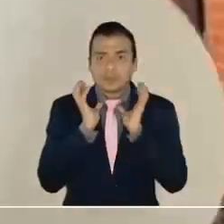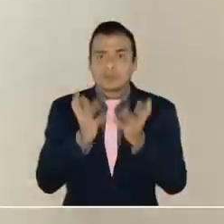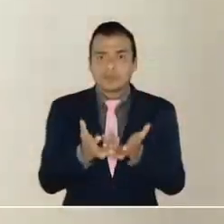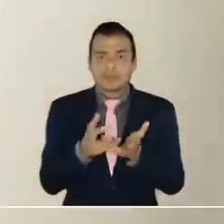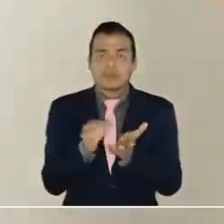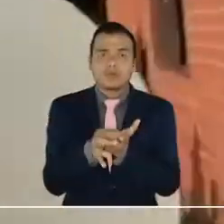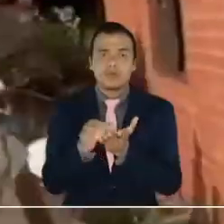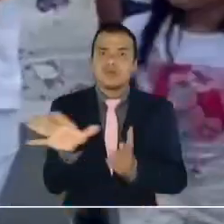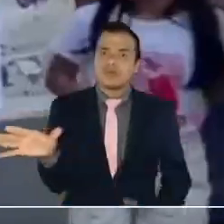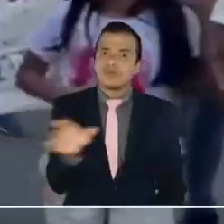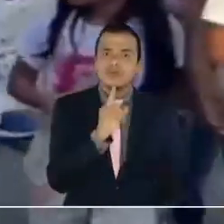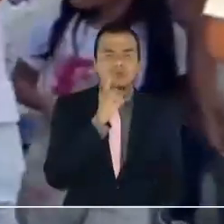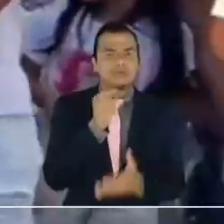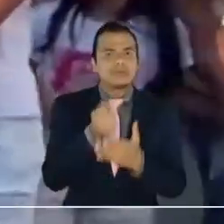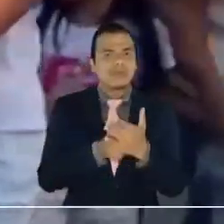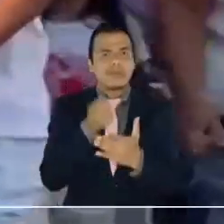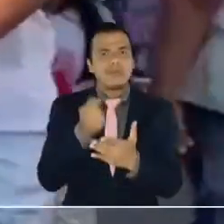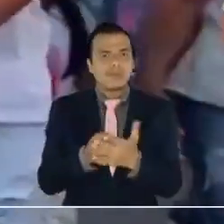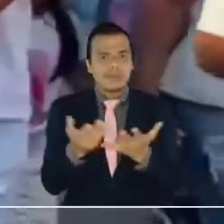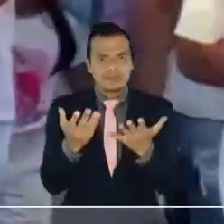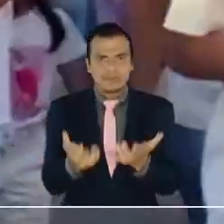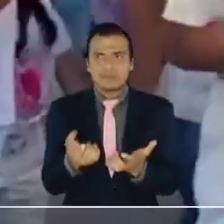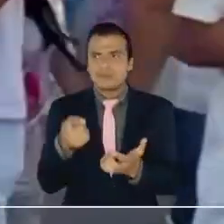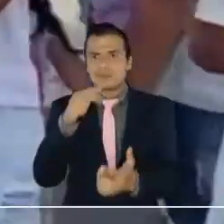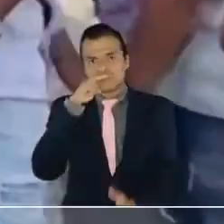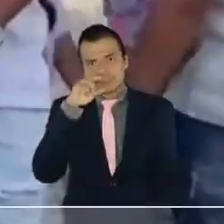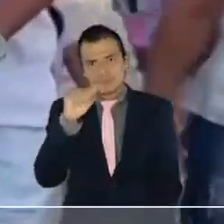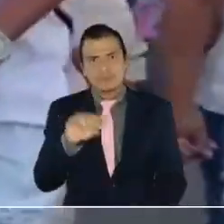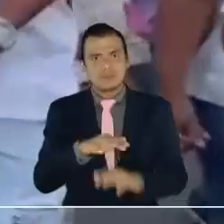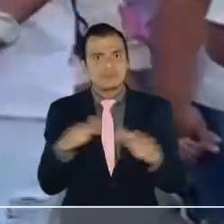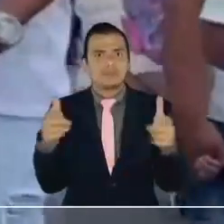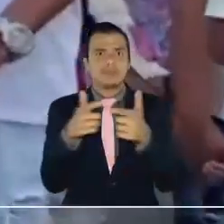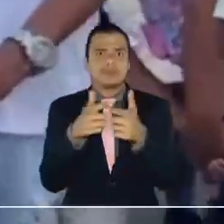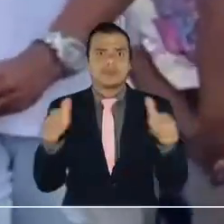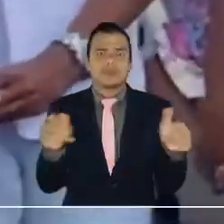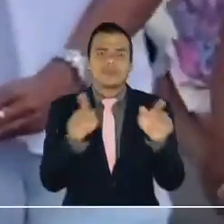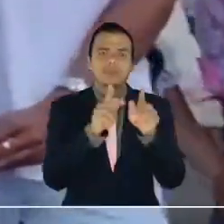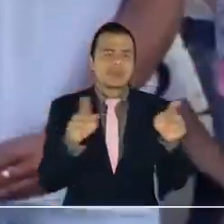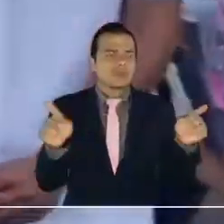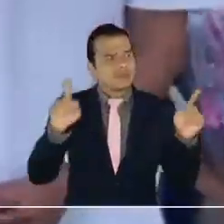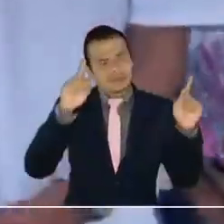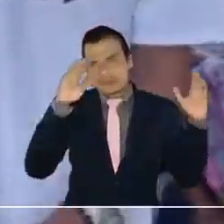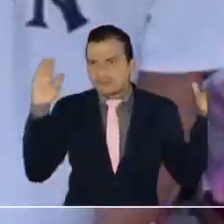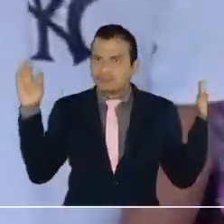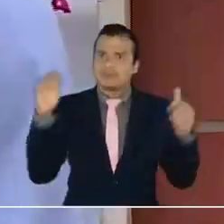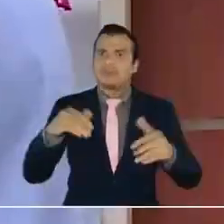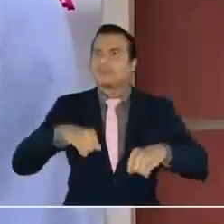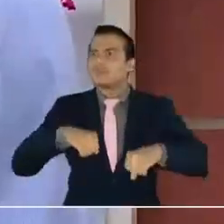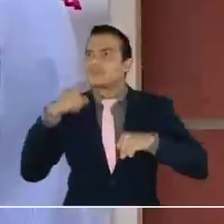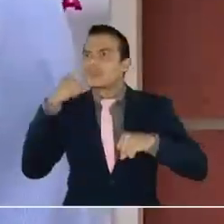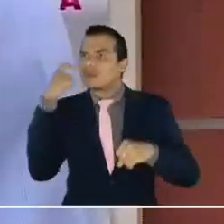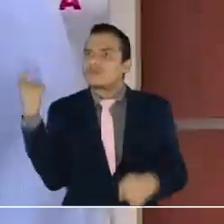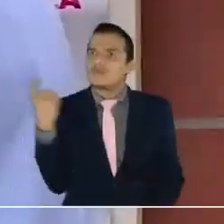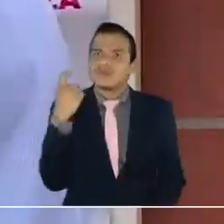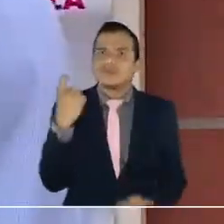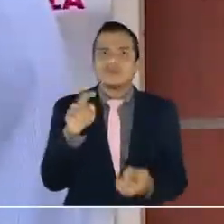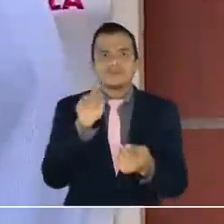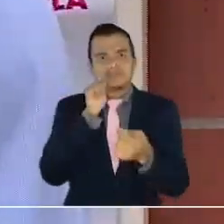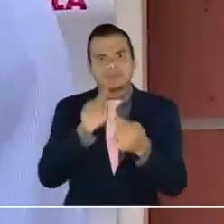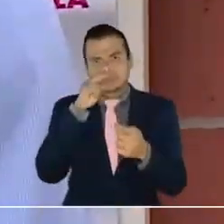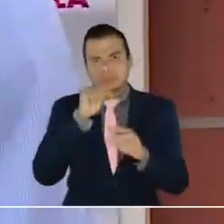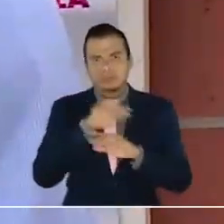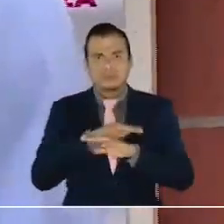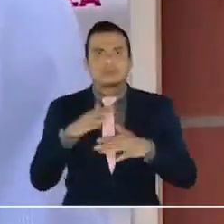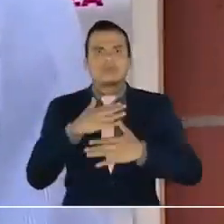pronto regreso de Sofía. Aquí de nuevo, la gente se volcó a las calles esperando que la niña regrese a su casa, mientras que sus padres viven el